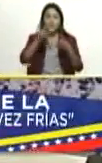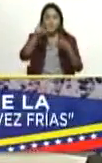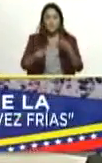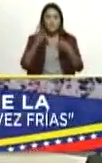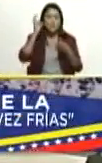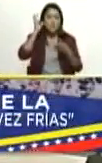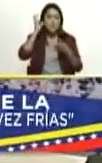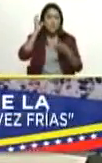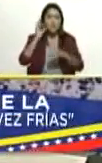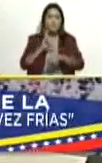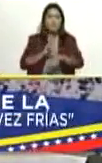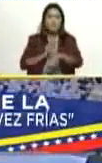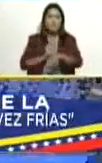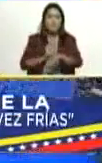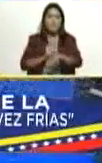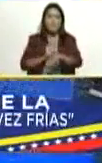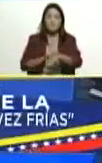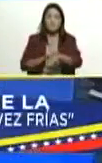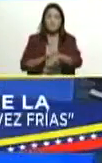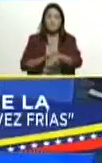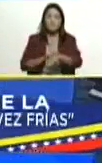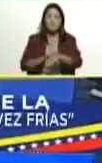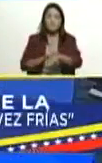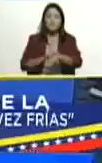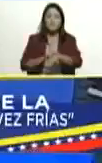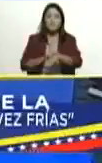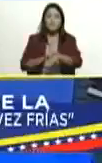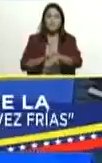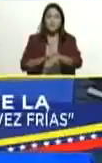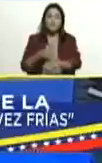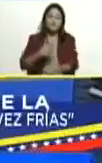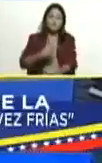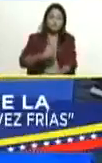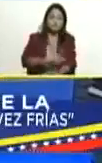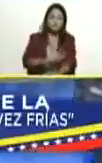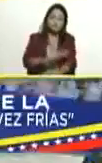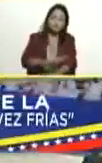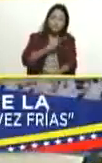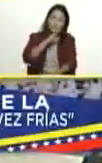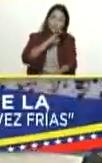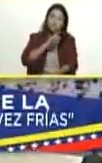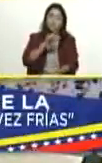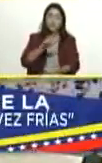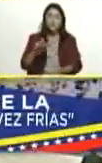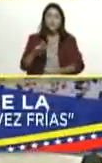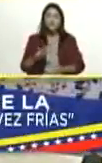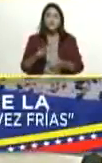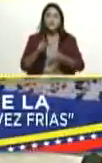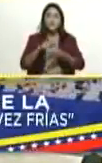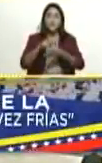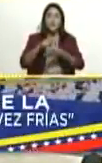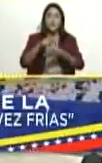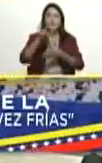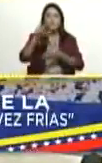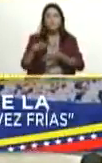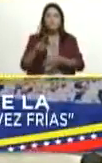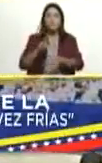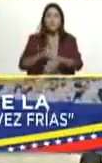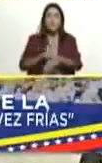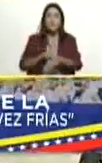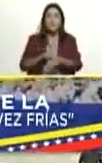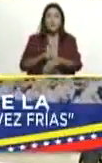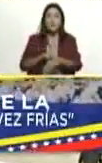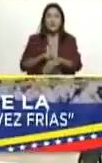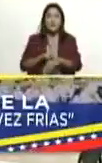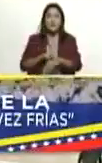Saraí Delgado Moreno, médica especialista en anestesiología. Auri Andrea Nieves Perdomo, médica especialista